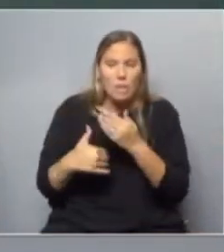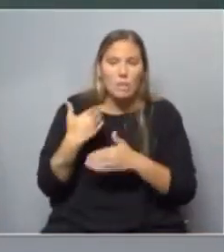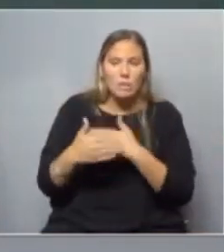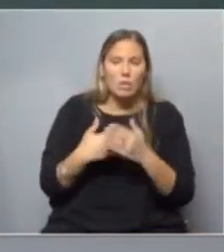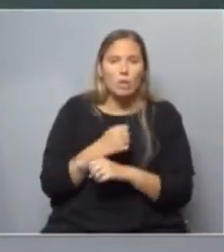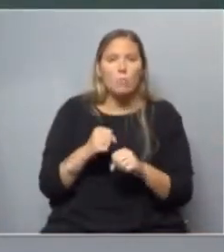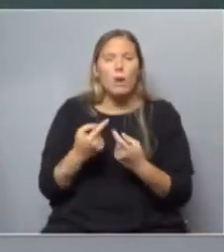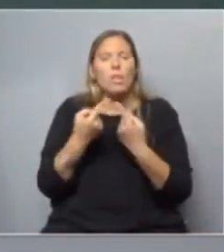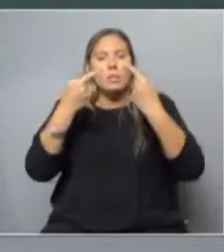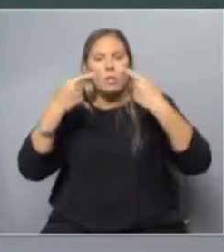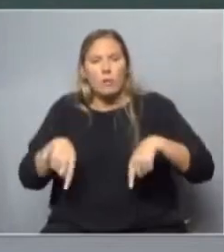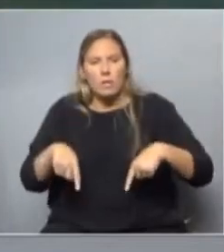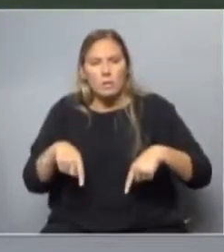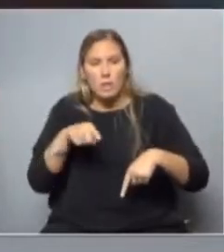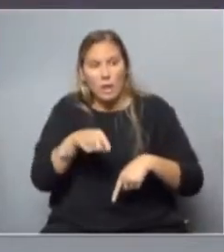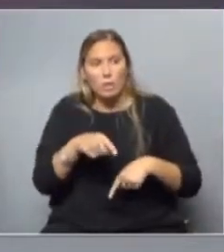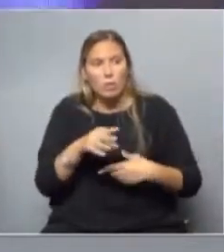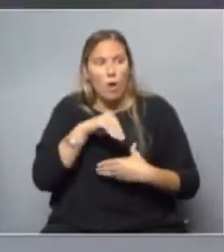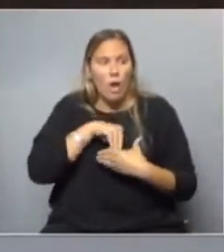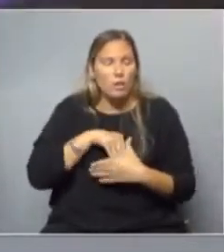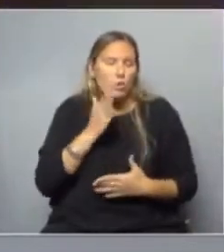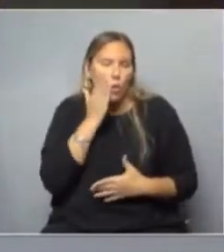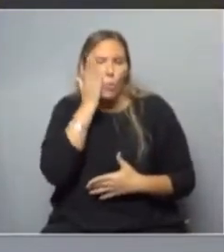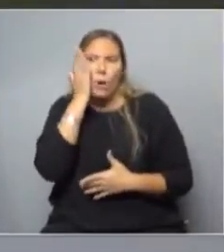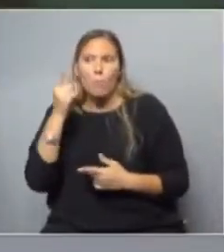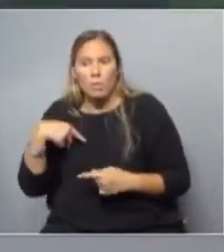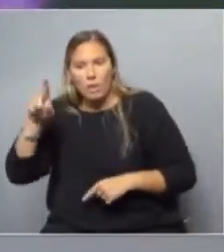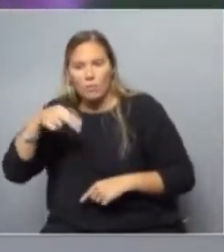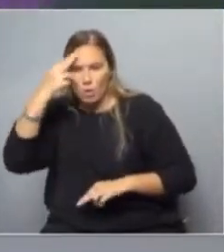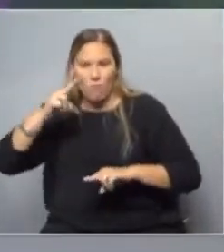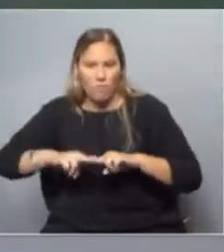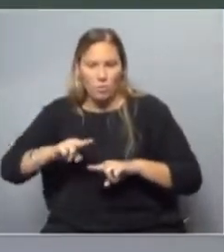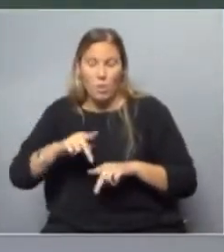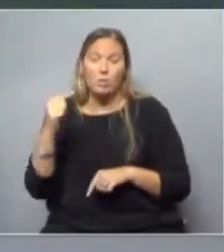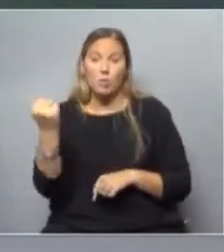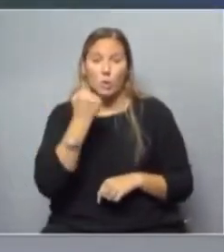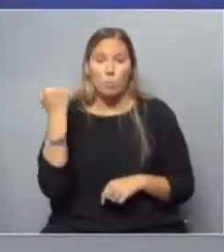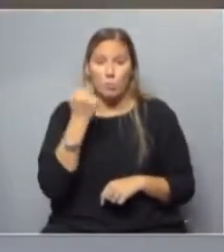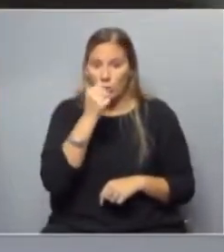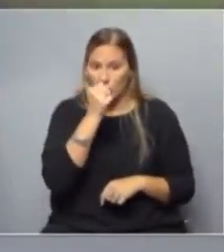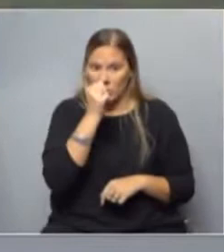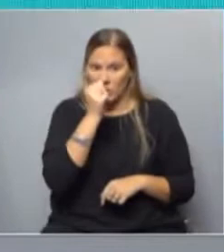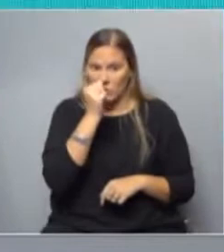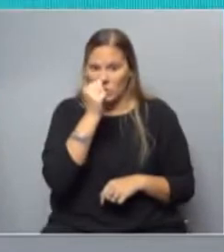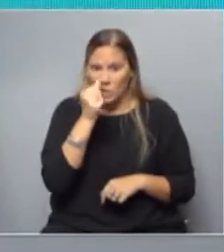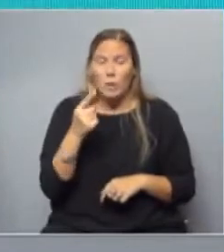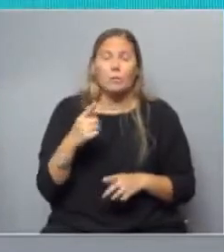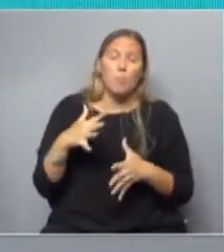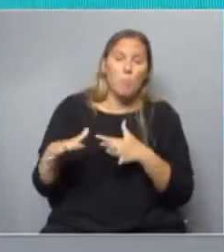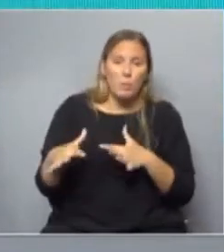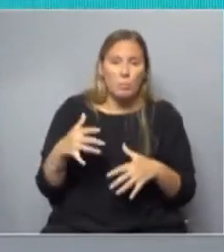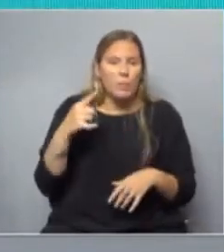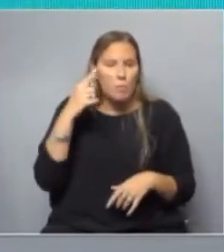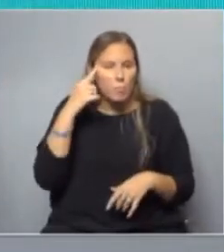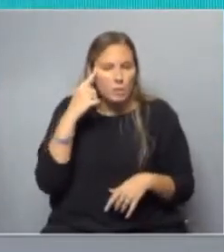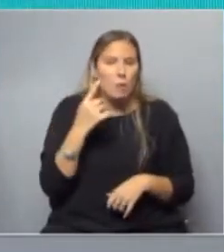permite diferenciar la forma esta latente de la forma activa, ¿no? Y eso es importante porque, o sea, todo es estimación, ¿no?, que pensamos